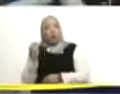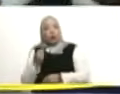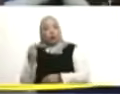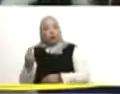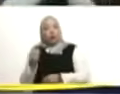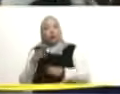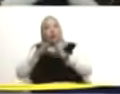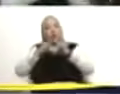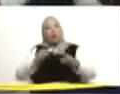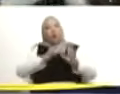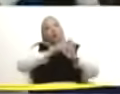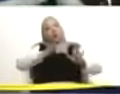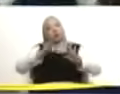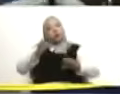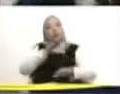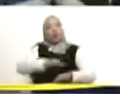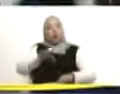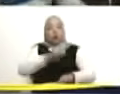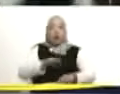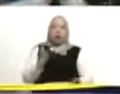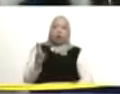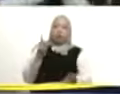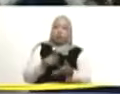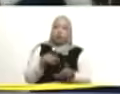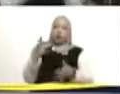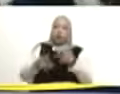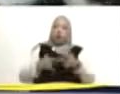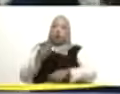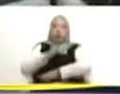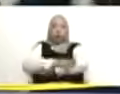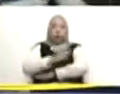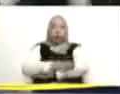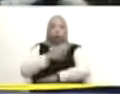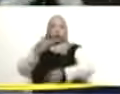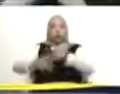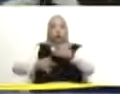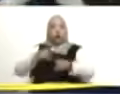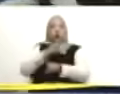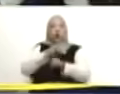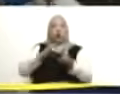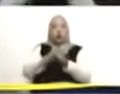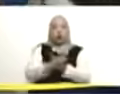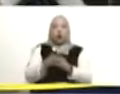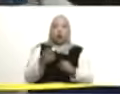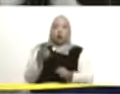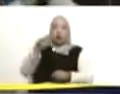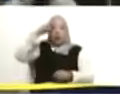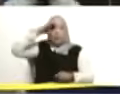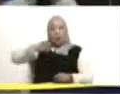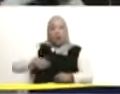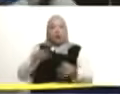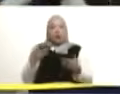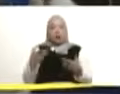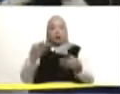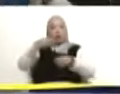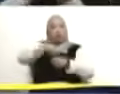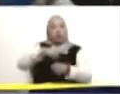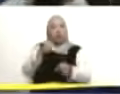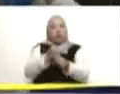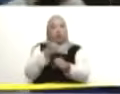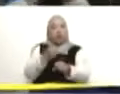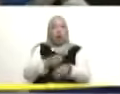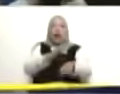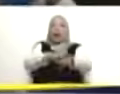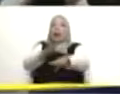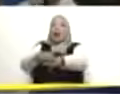en todos sus sectores sociales, civiles, culturales, militares, los llamo a todos